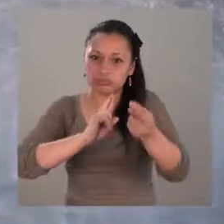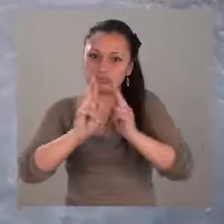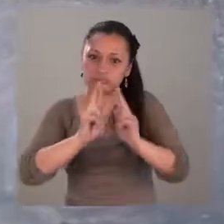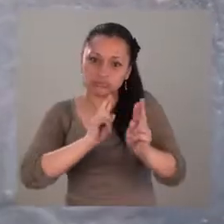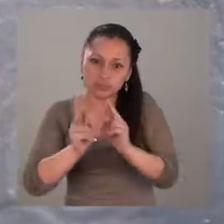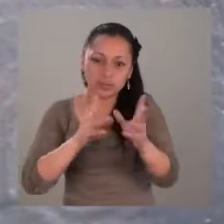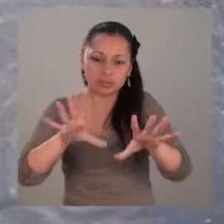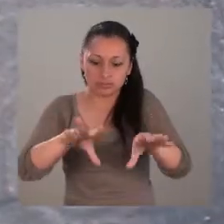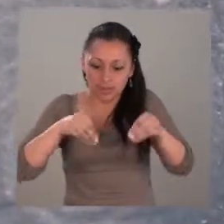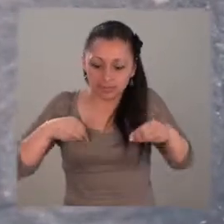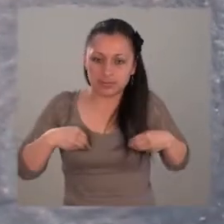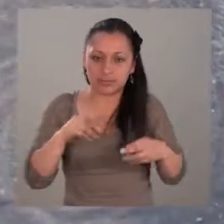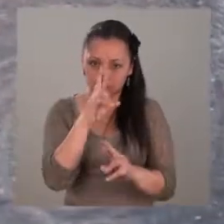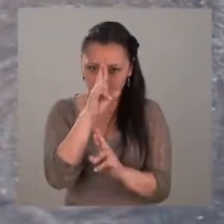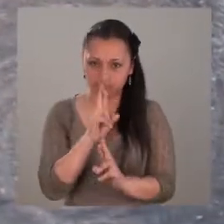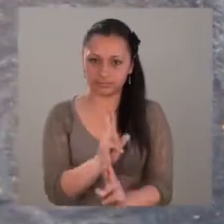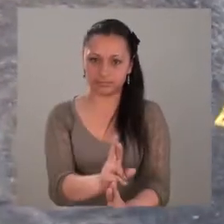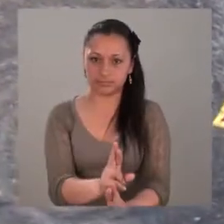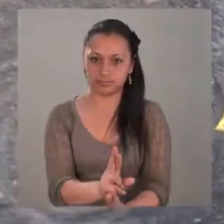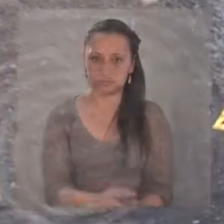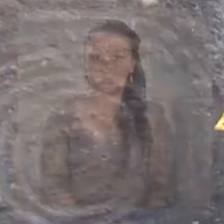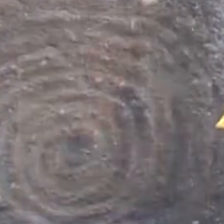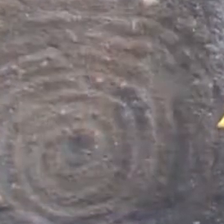unas relaciones de aceptación y respeto.